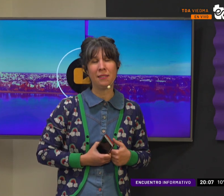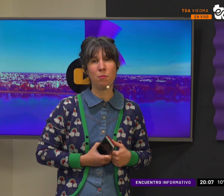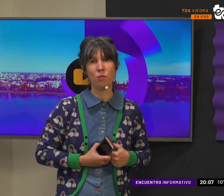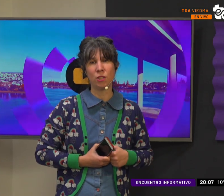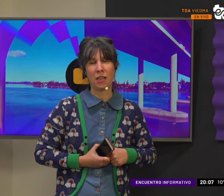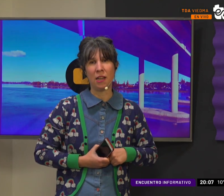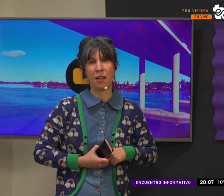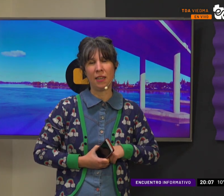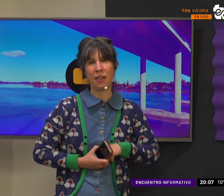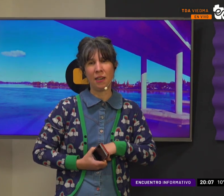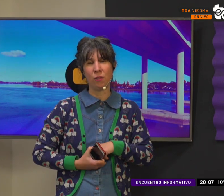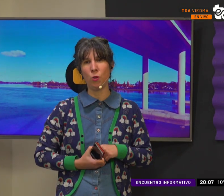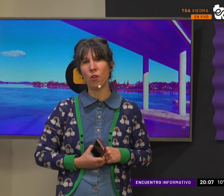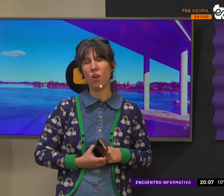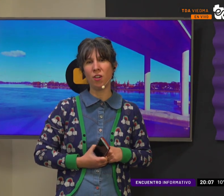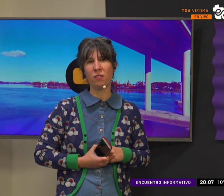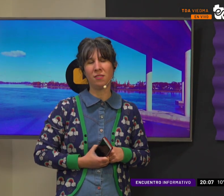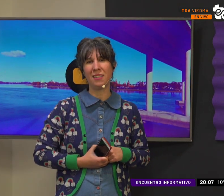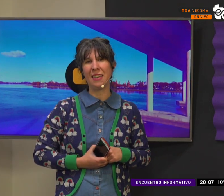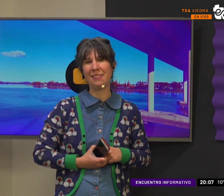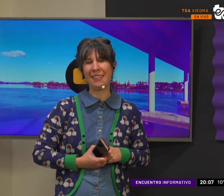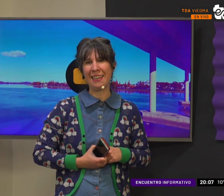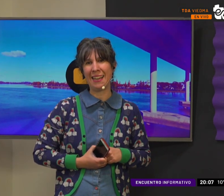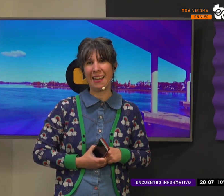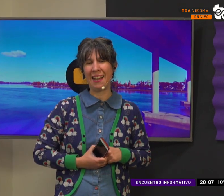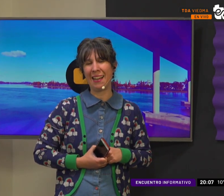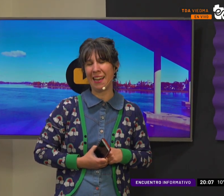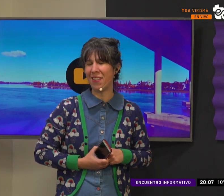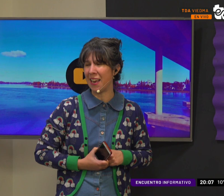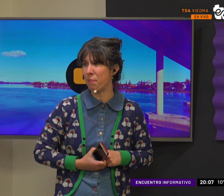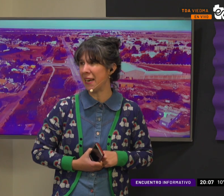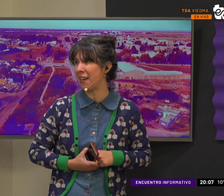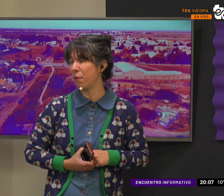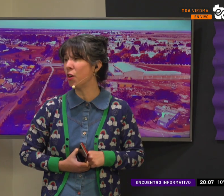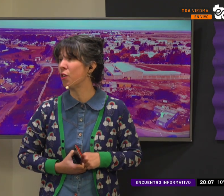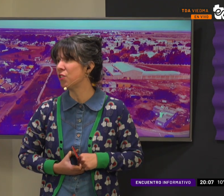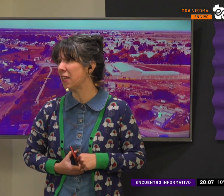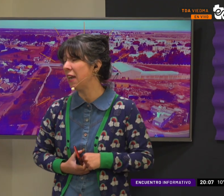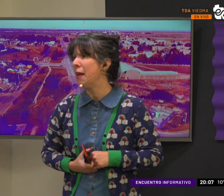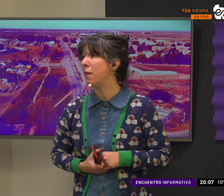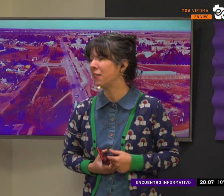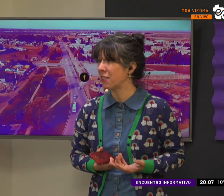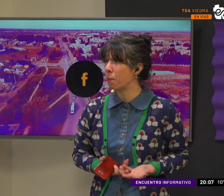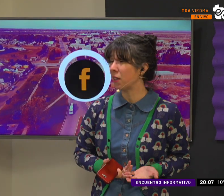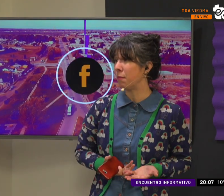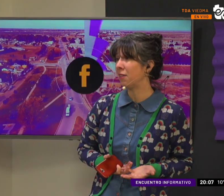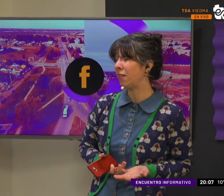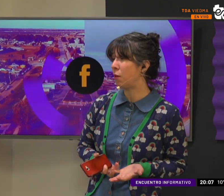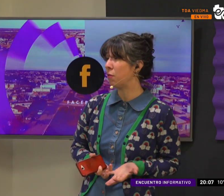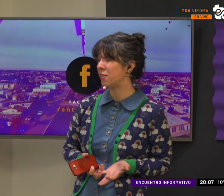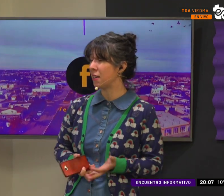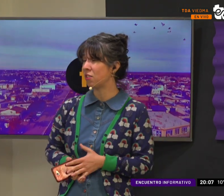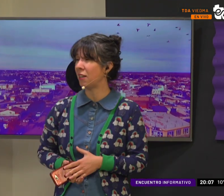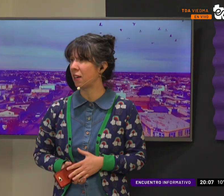tema estamos ya aquí en el estudio con Cristina Cabral para bueno conocer más detalles Porque también